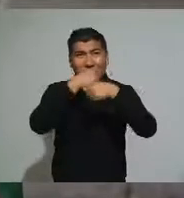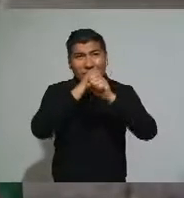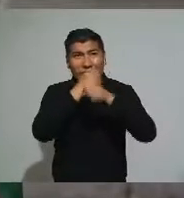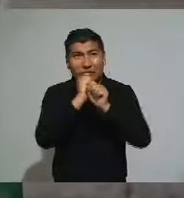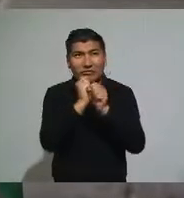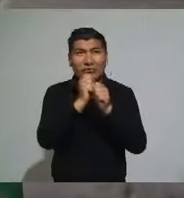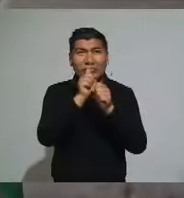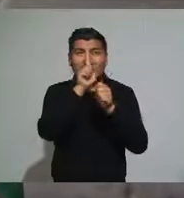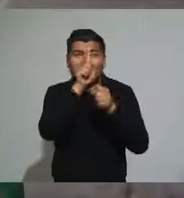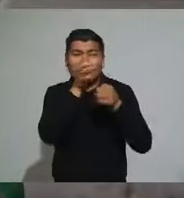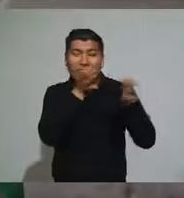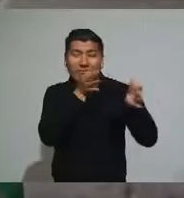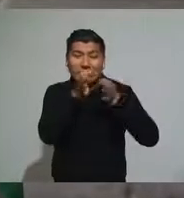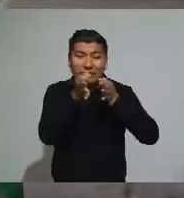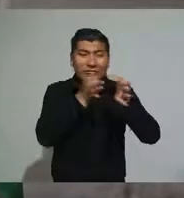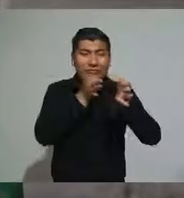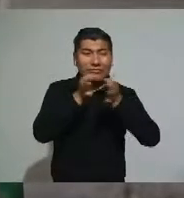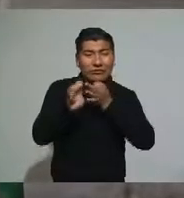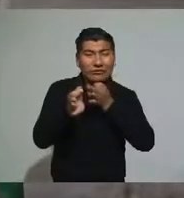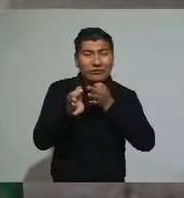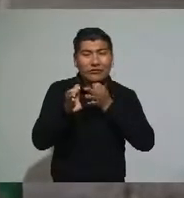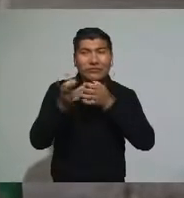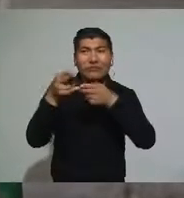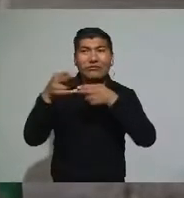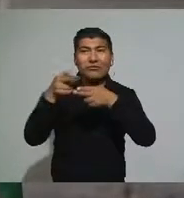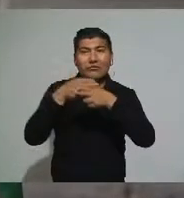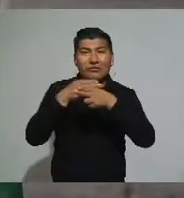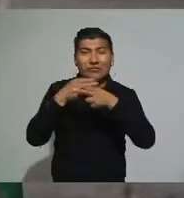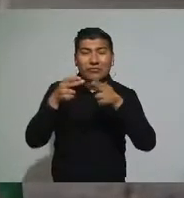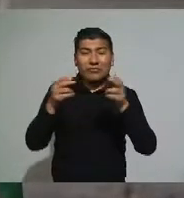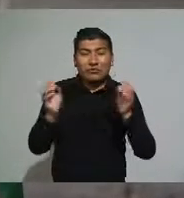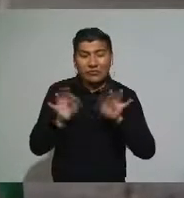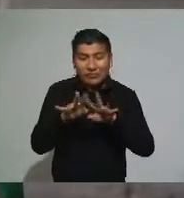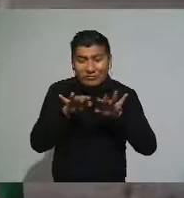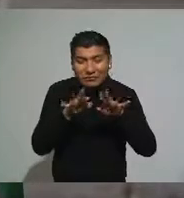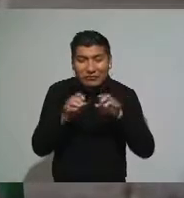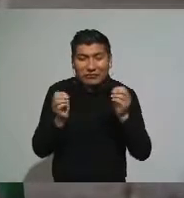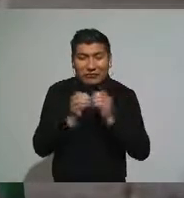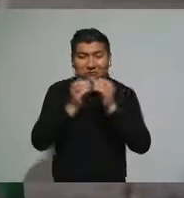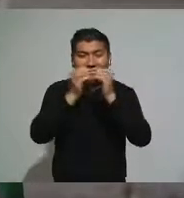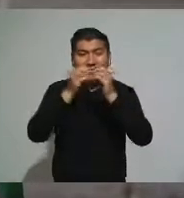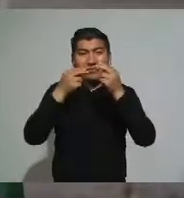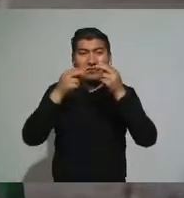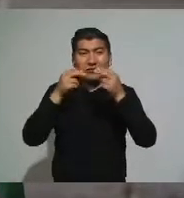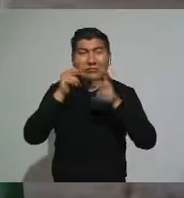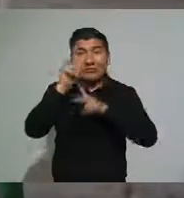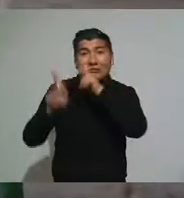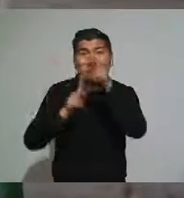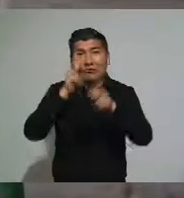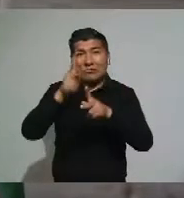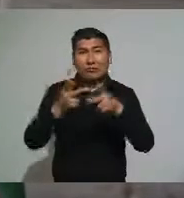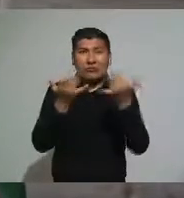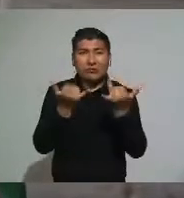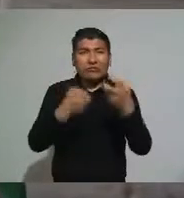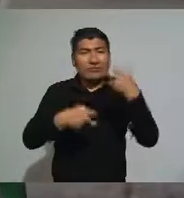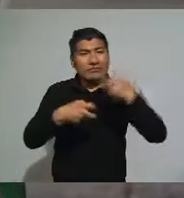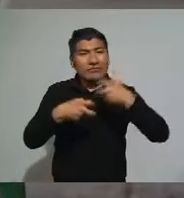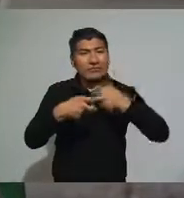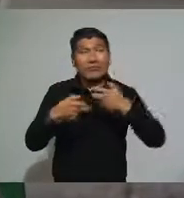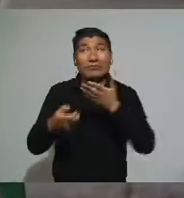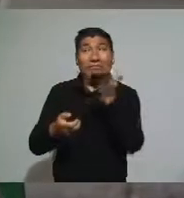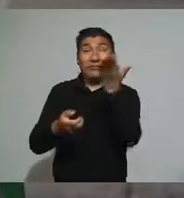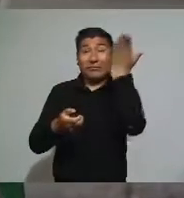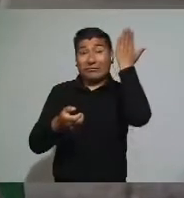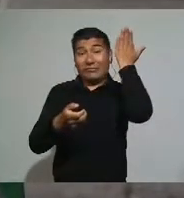una descripción del porvenir con cálculos humanos, de la situación difícil que en ese